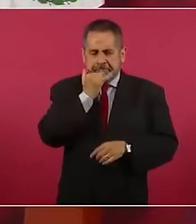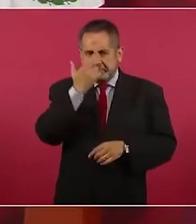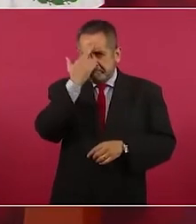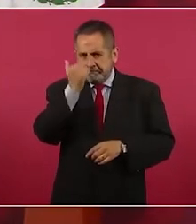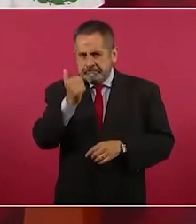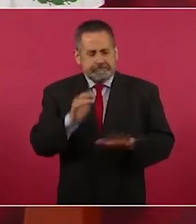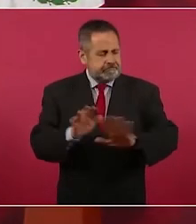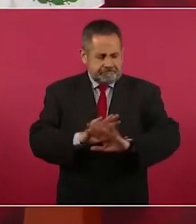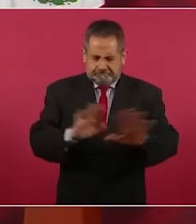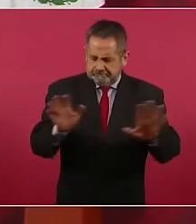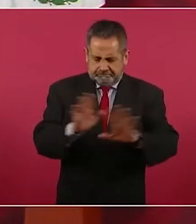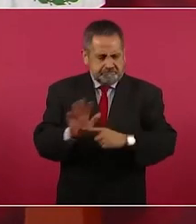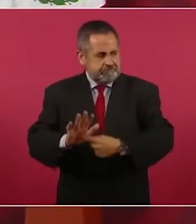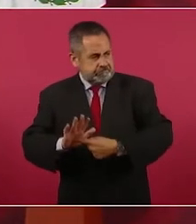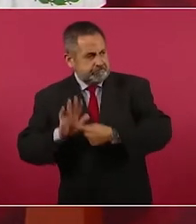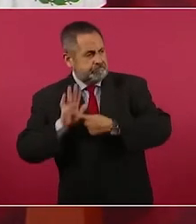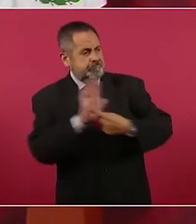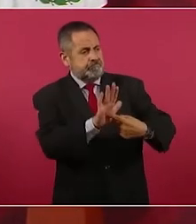No.